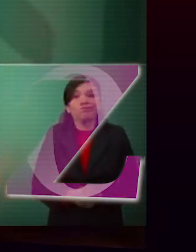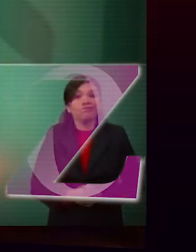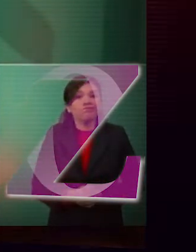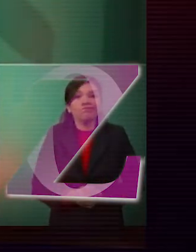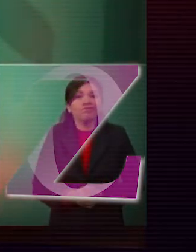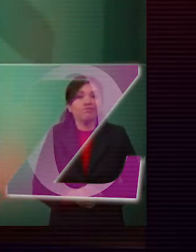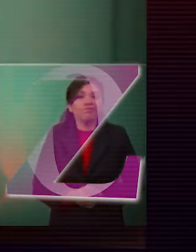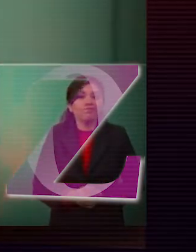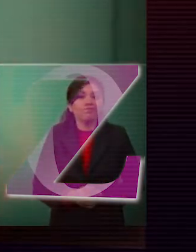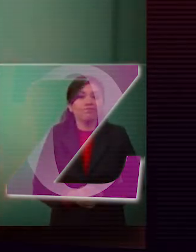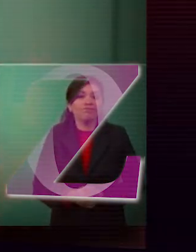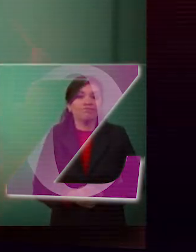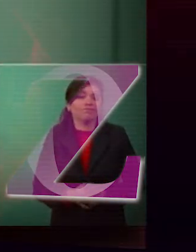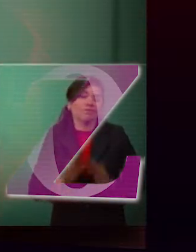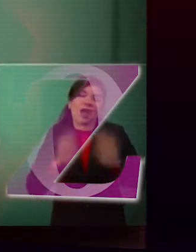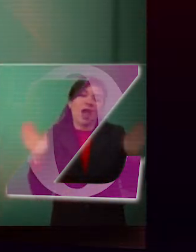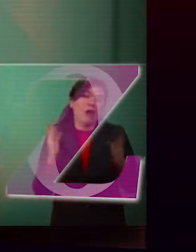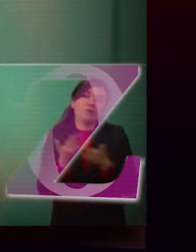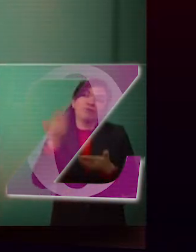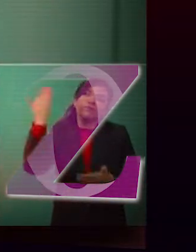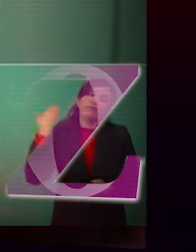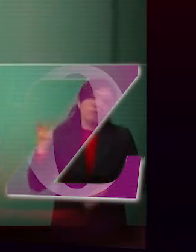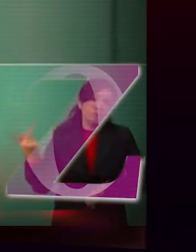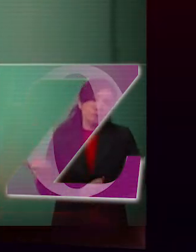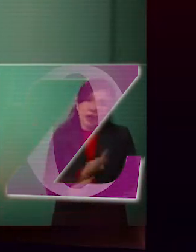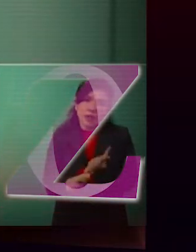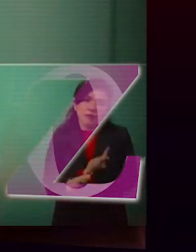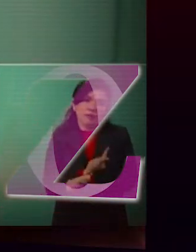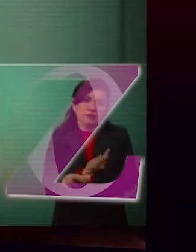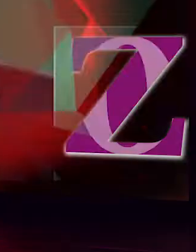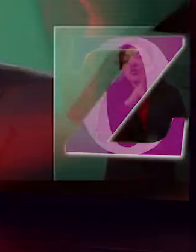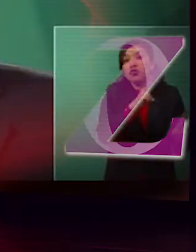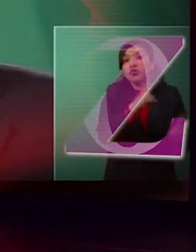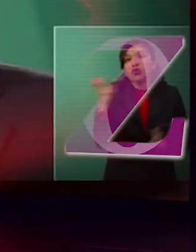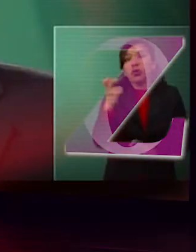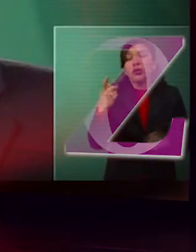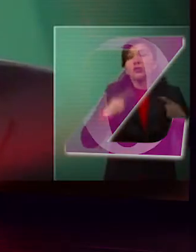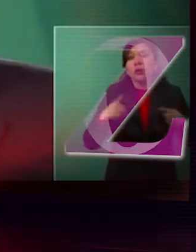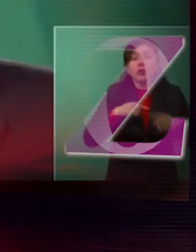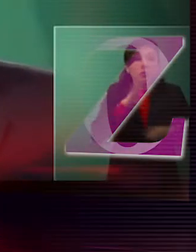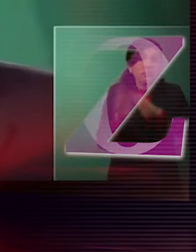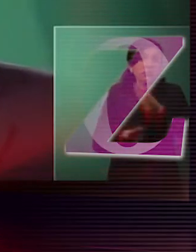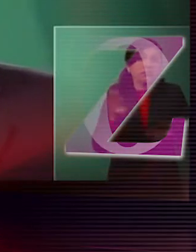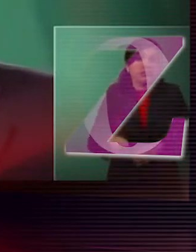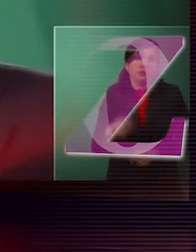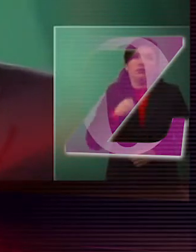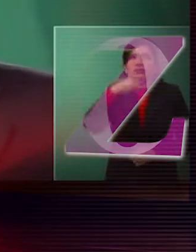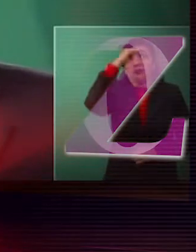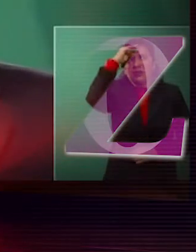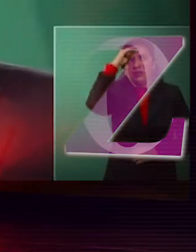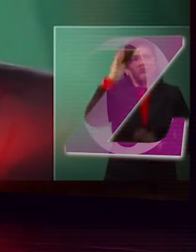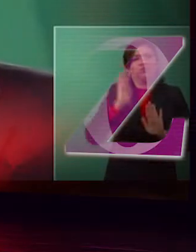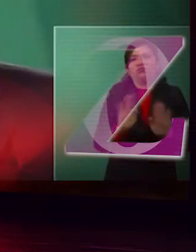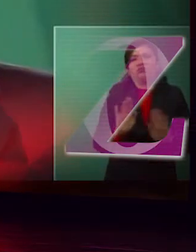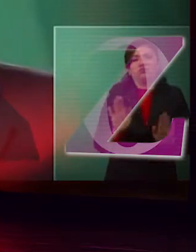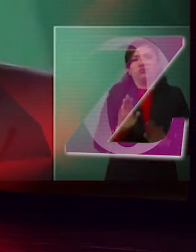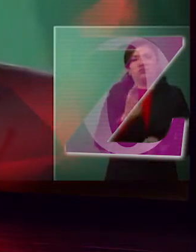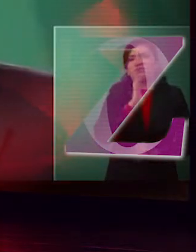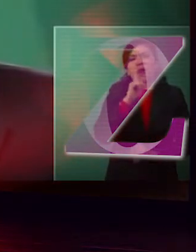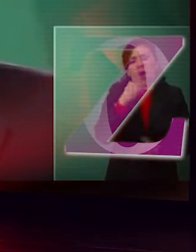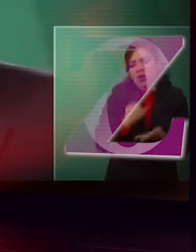ya de historia yo dirá pues ya pueden estar tirados en la hamaca